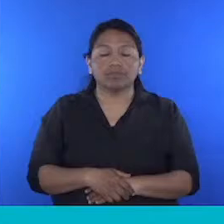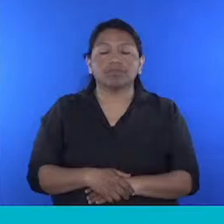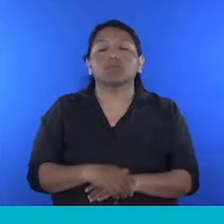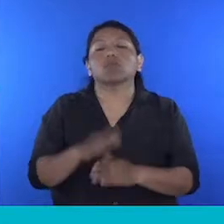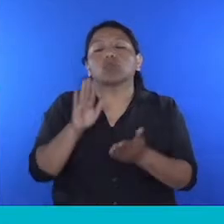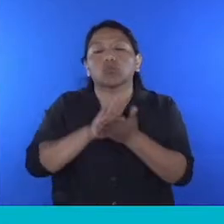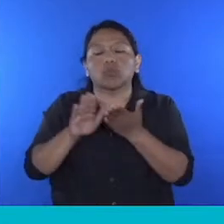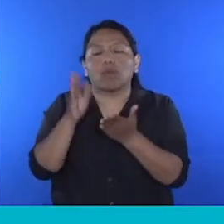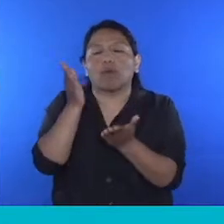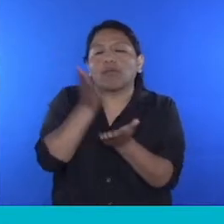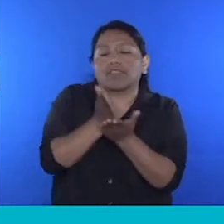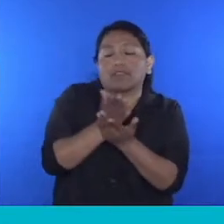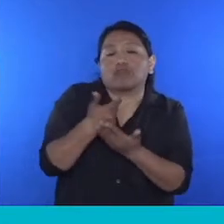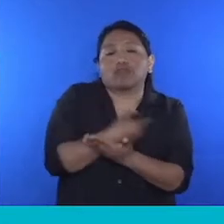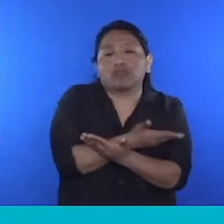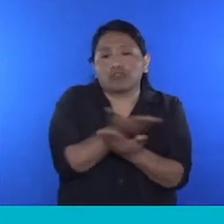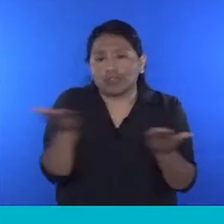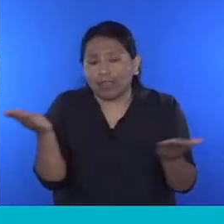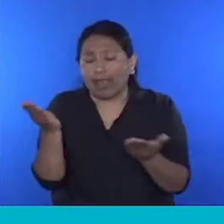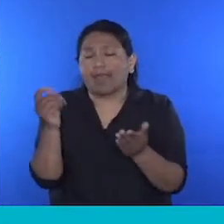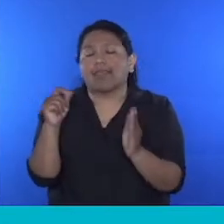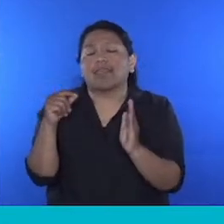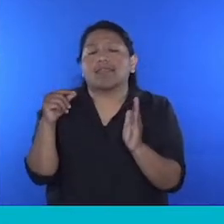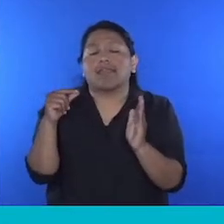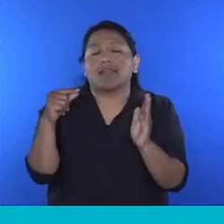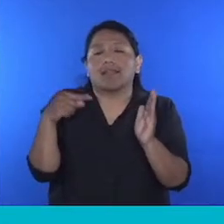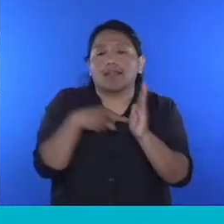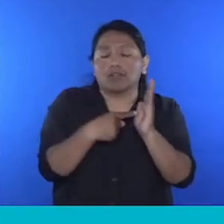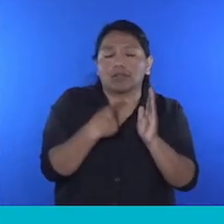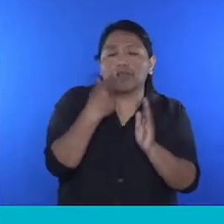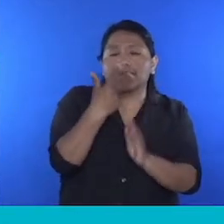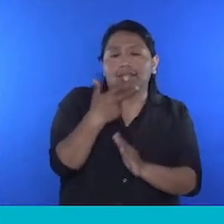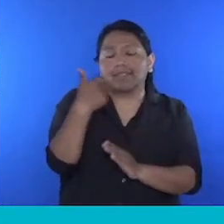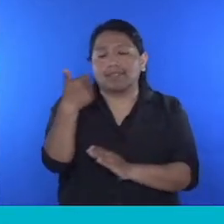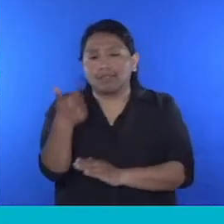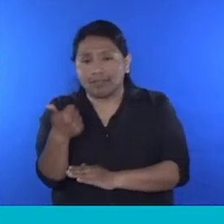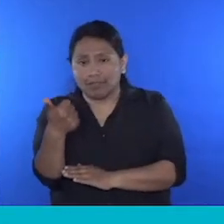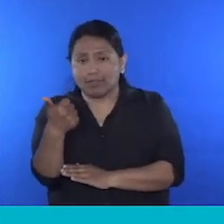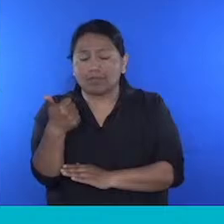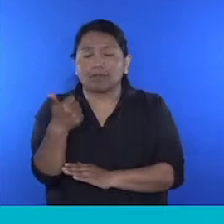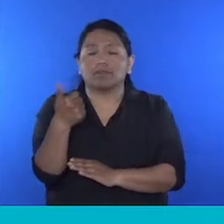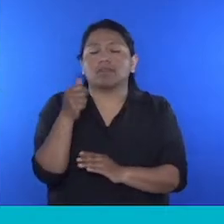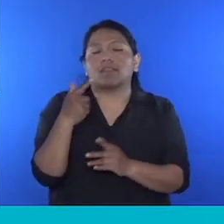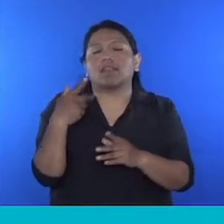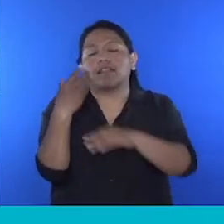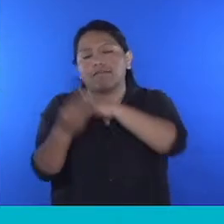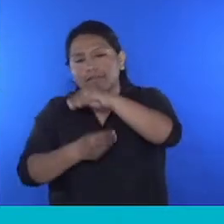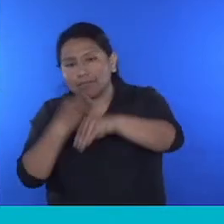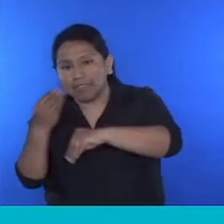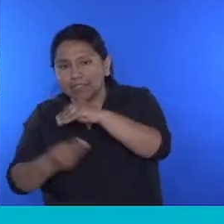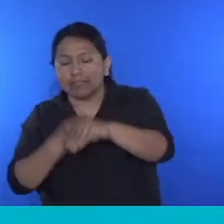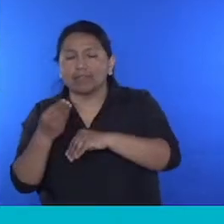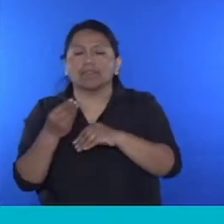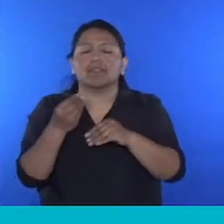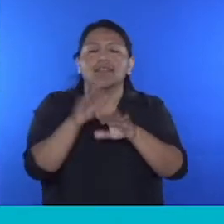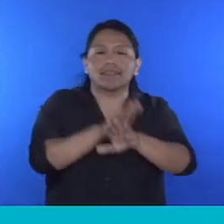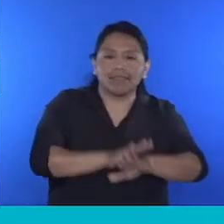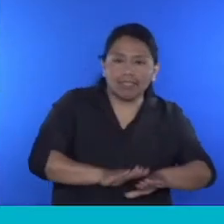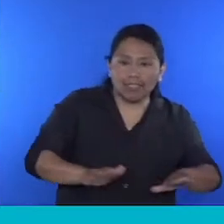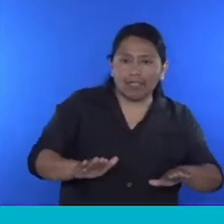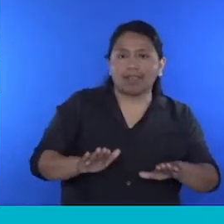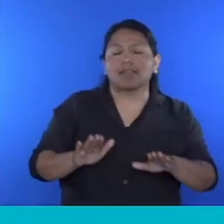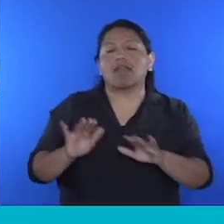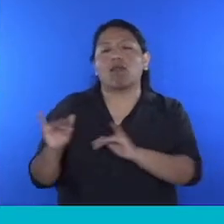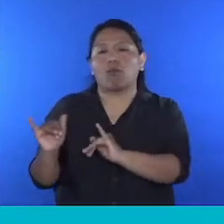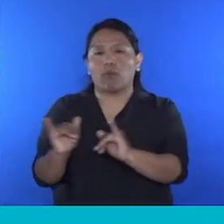los nuevos derechos sociales del artículo 36, de la familia, de la niñez,